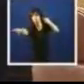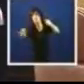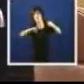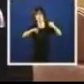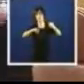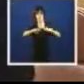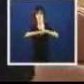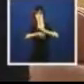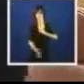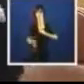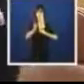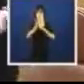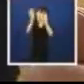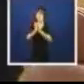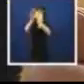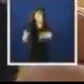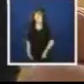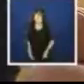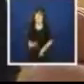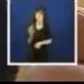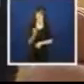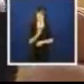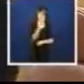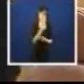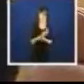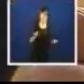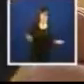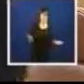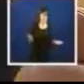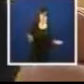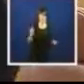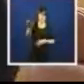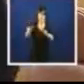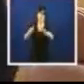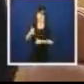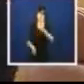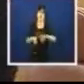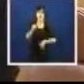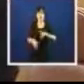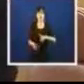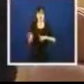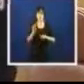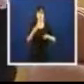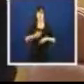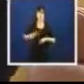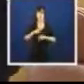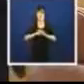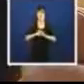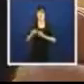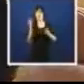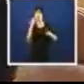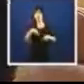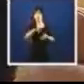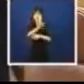a institución disolvéndoa, convocando a eleccións, non gracias, señor gobernando Cristina. Santiago con persoas non electas pola cidadanía,